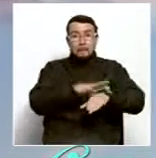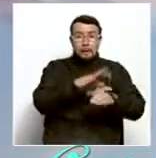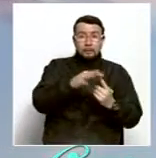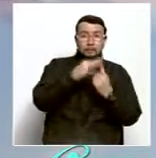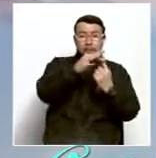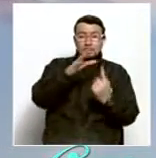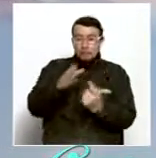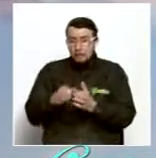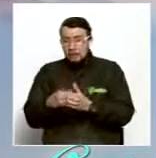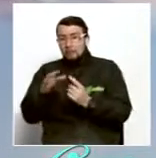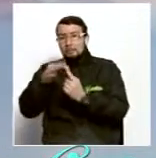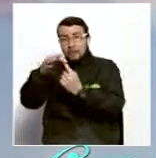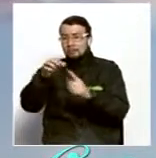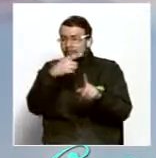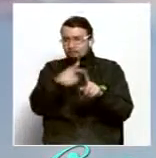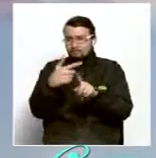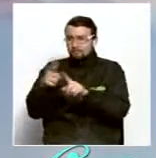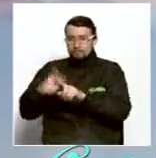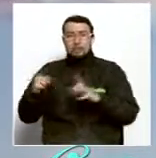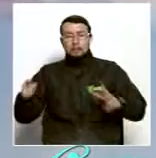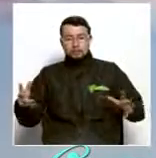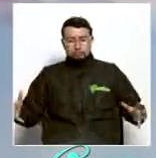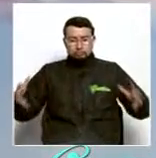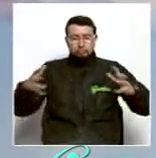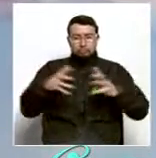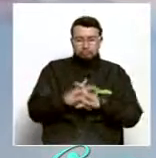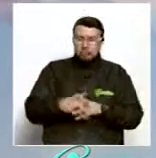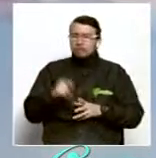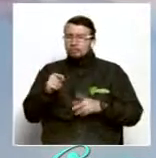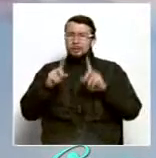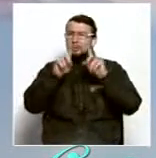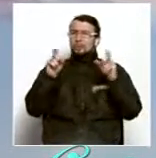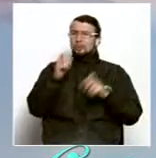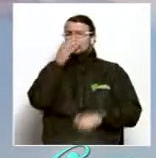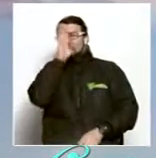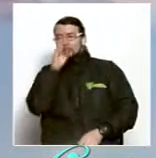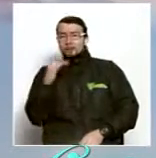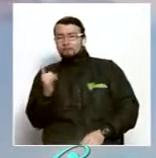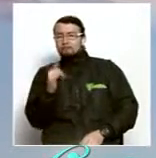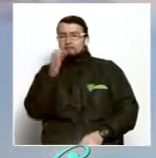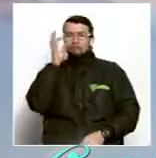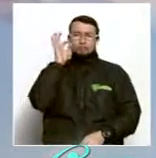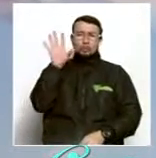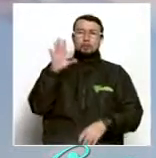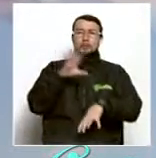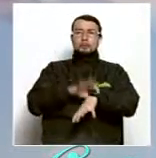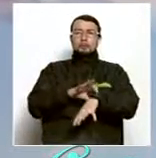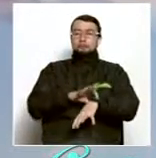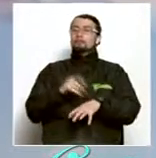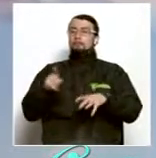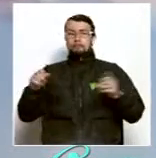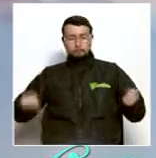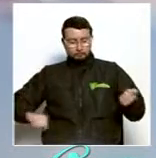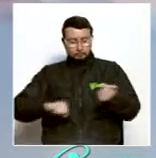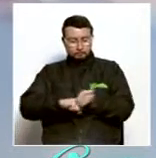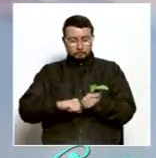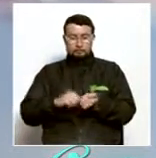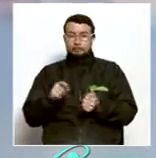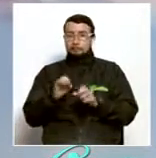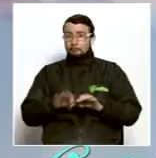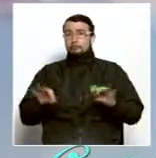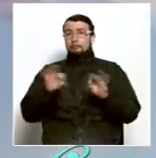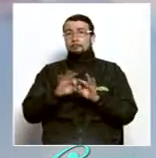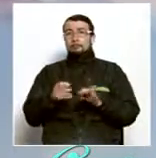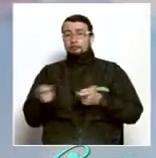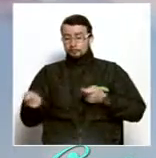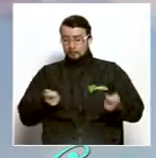ayudas terapéuticas que giran alrededor de la medicina y que se convierten en un apoyo importante para el manejo